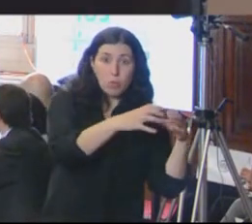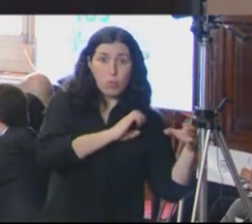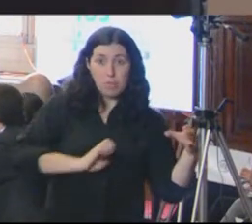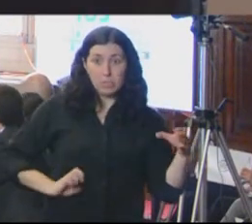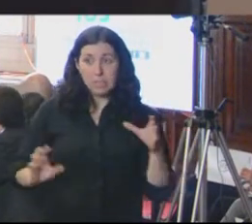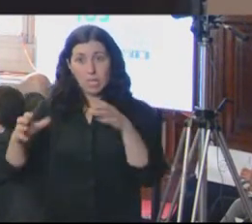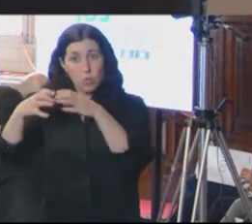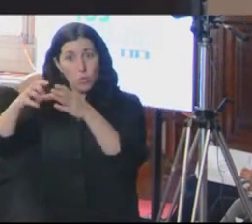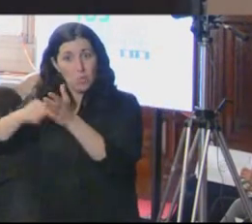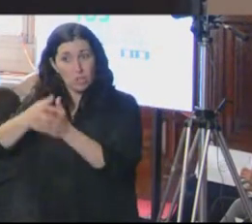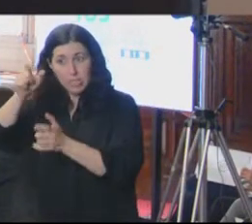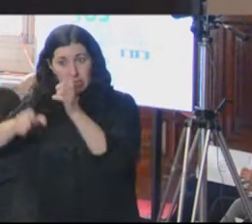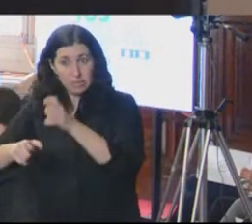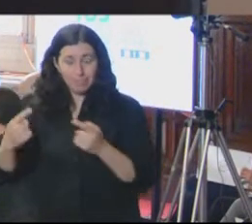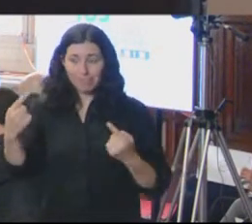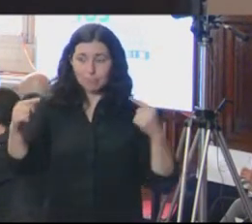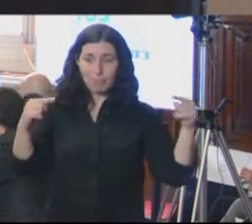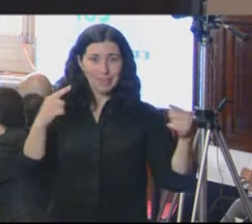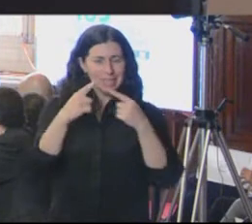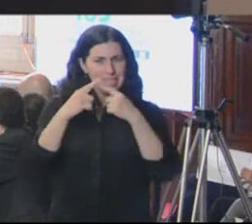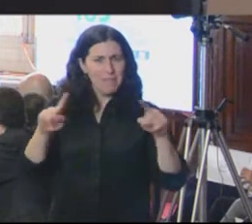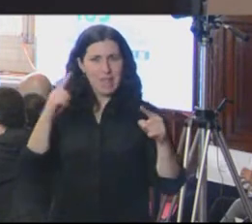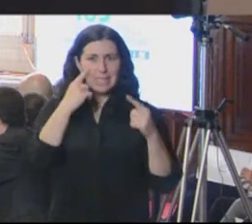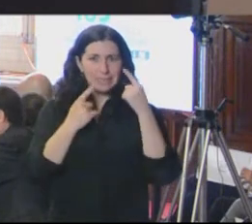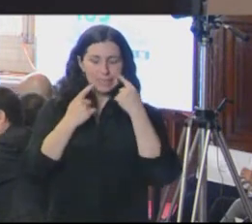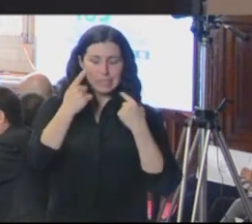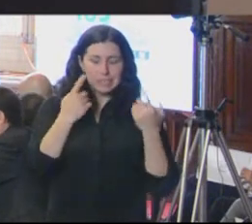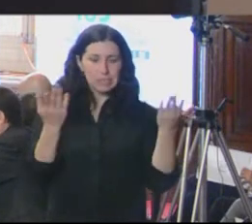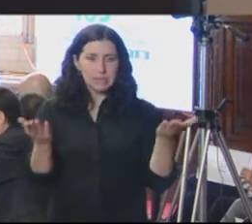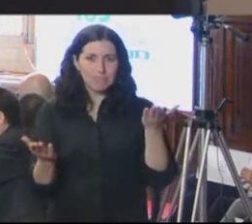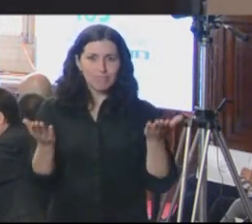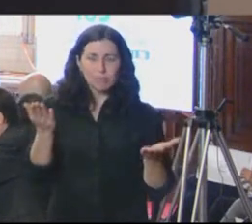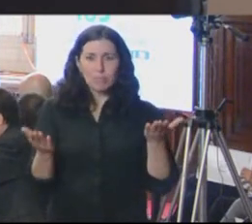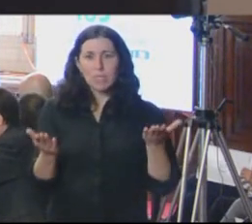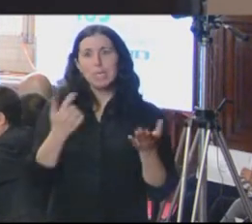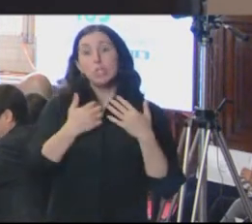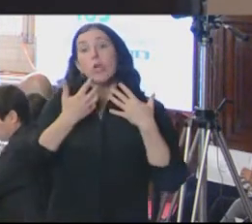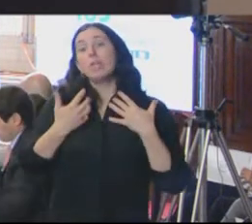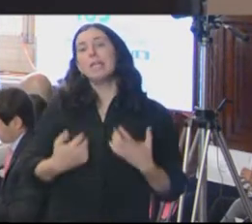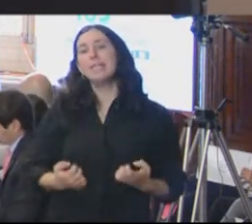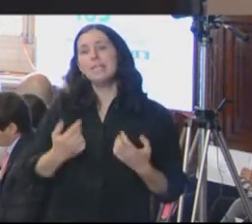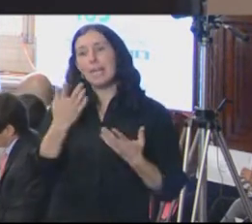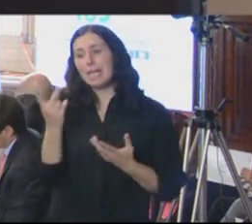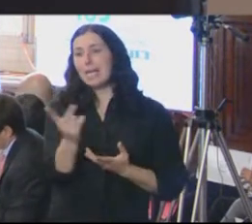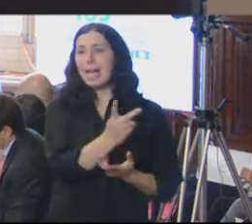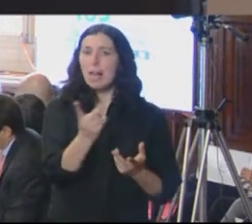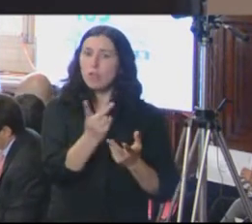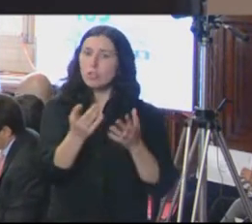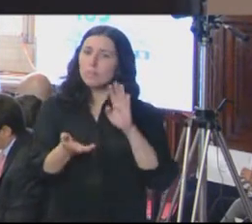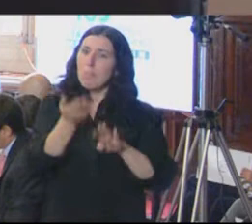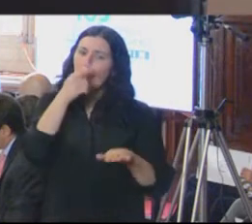civil y el Estado. Yo quisiera que ambas partes me precisaran a que,